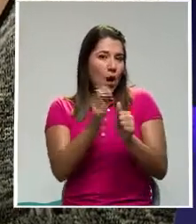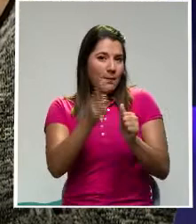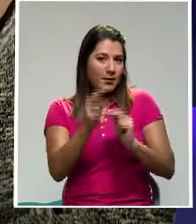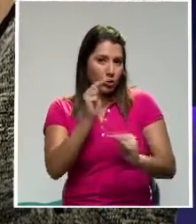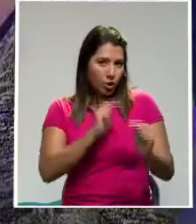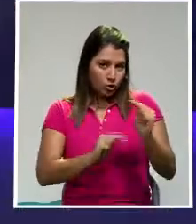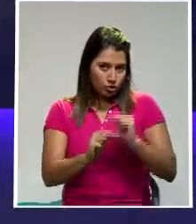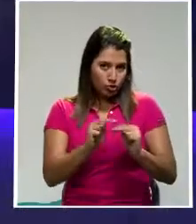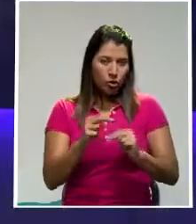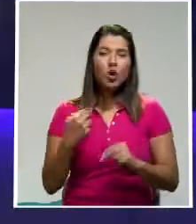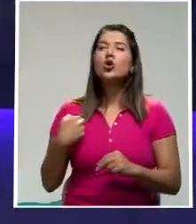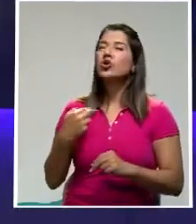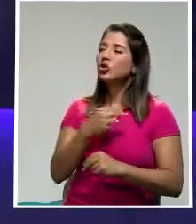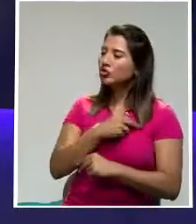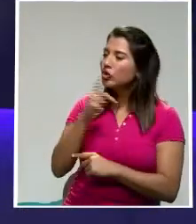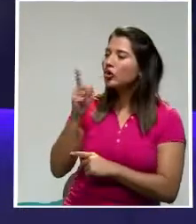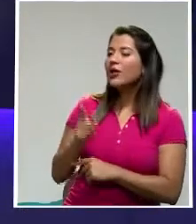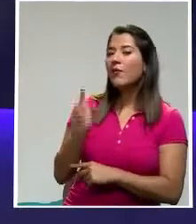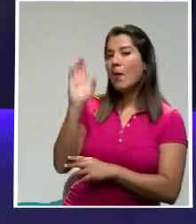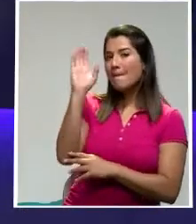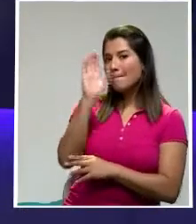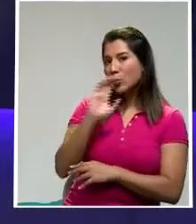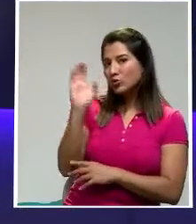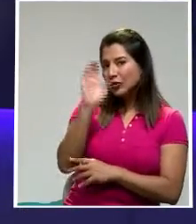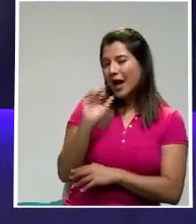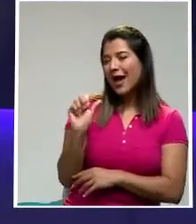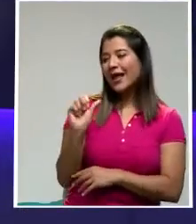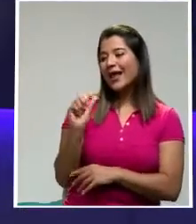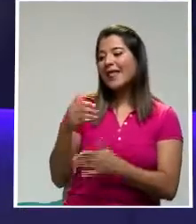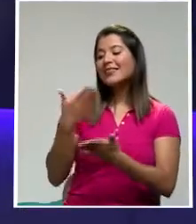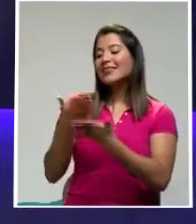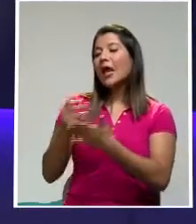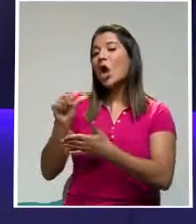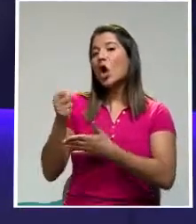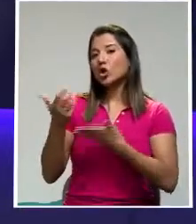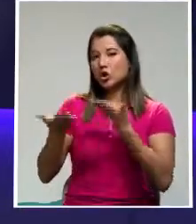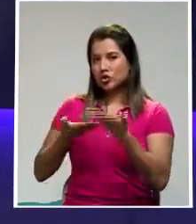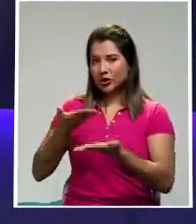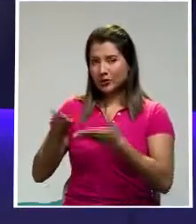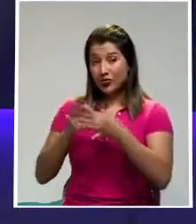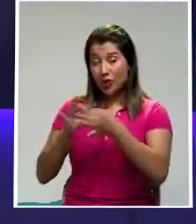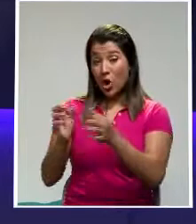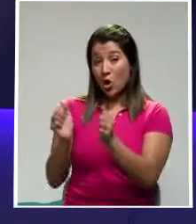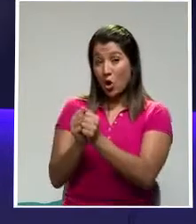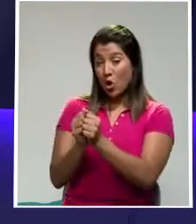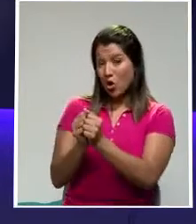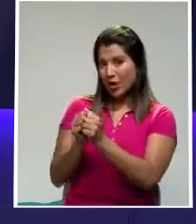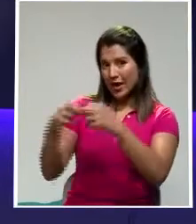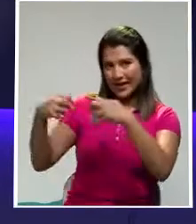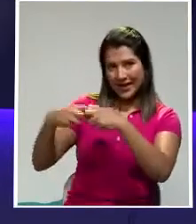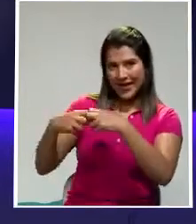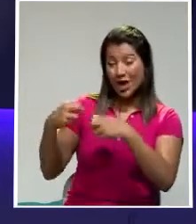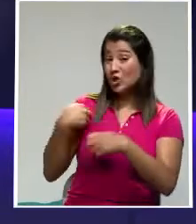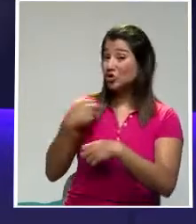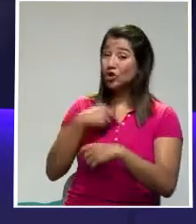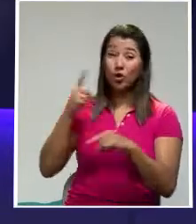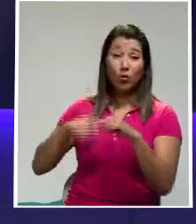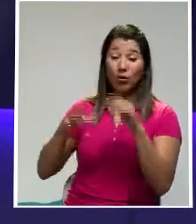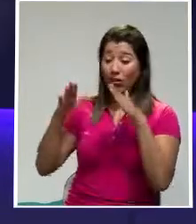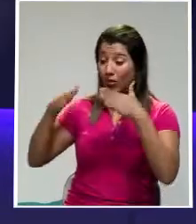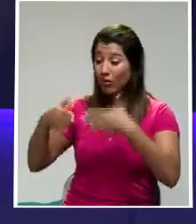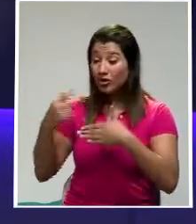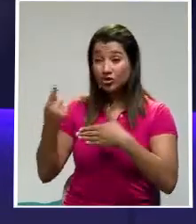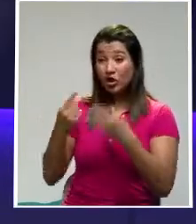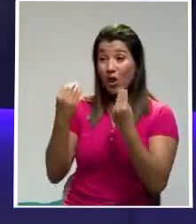Definitivamente nosotros tenemos que migrar a una diversificación de nuestros servicios en electricidad. No podemos centrarnos únicamente en